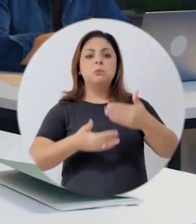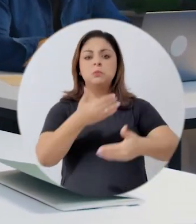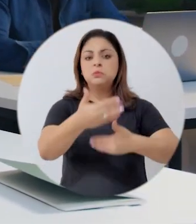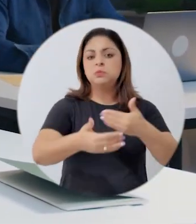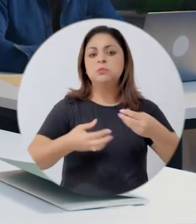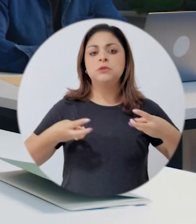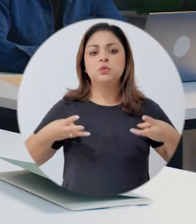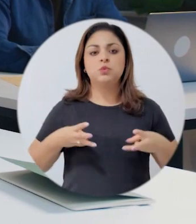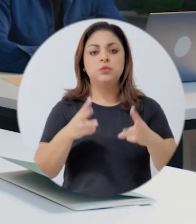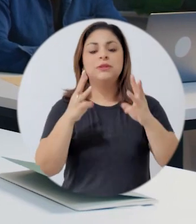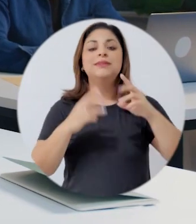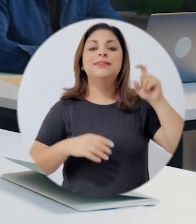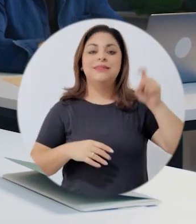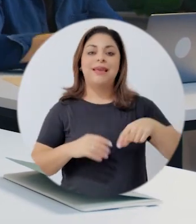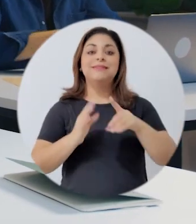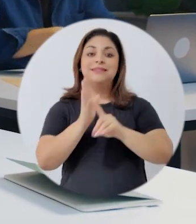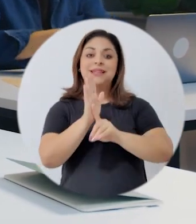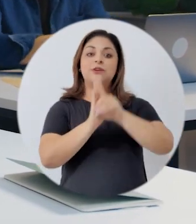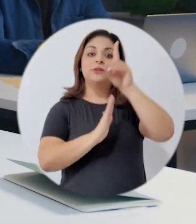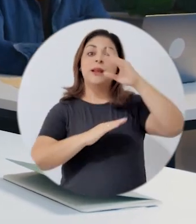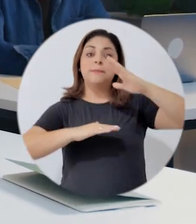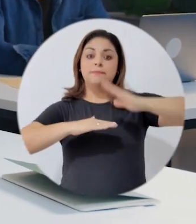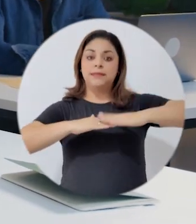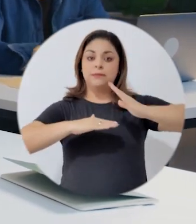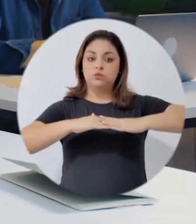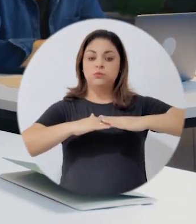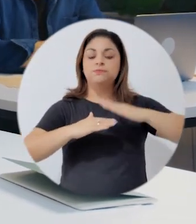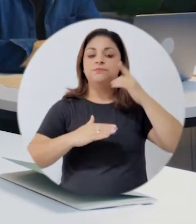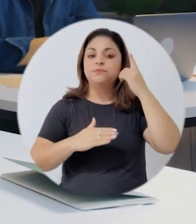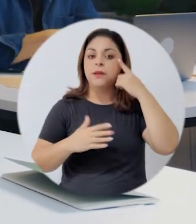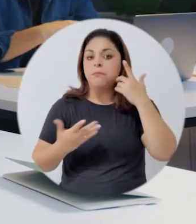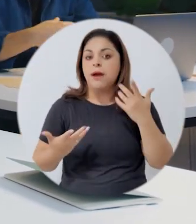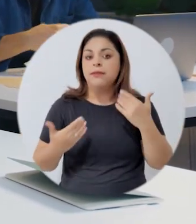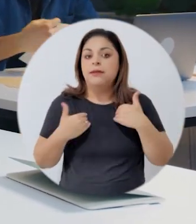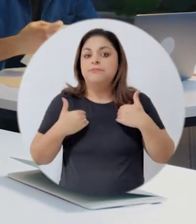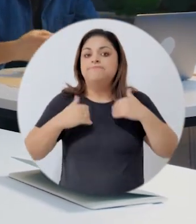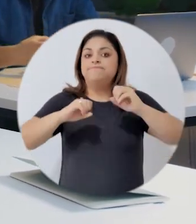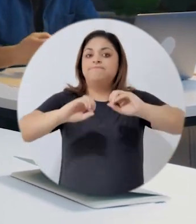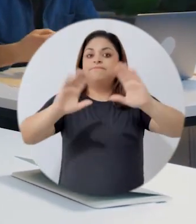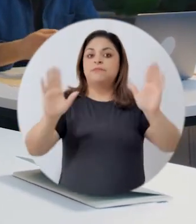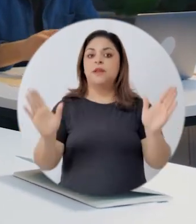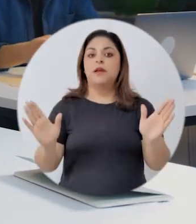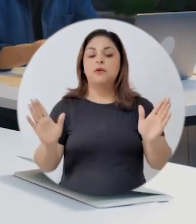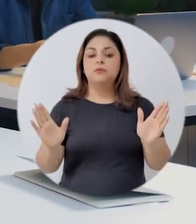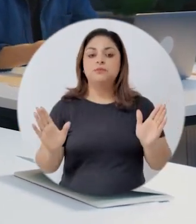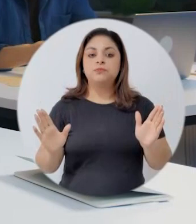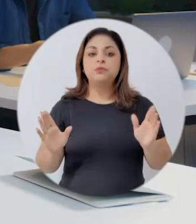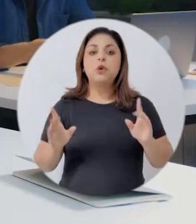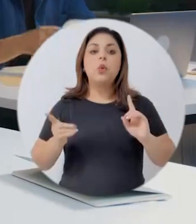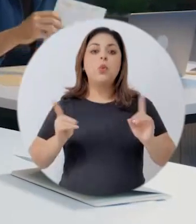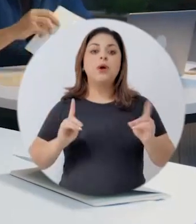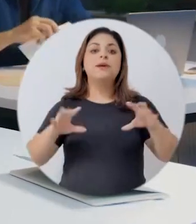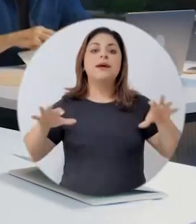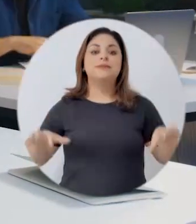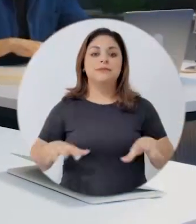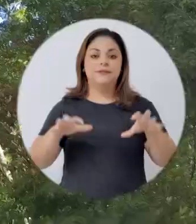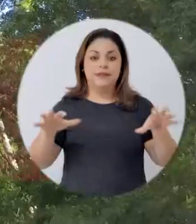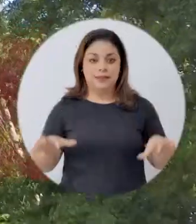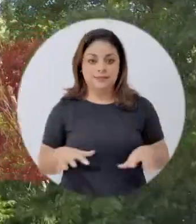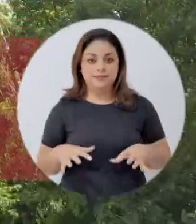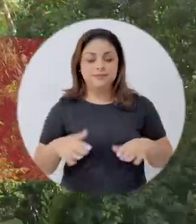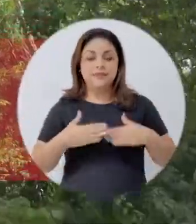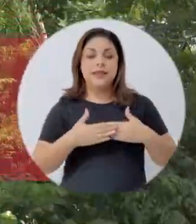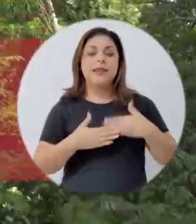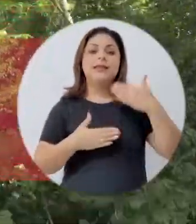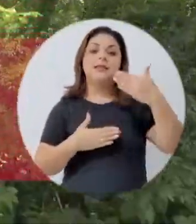metodologías, procedimientos que hay que desarrollar mínimos para poder tener claro cómo es que se ejecutan las diferentes actividades